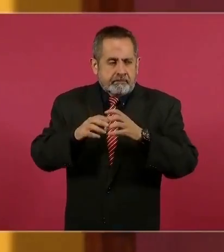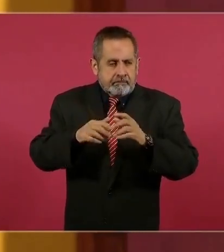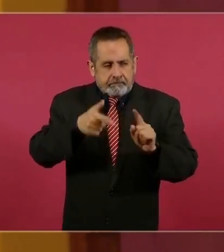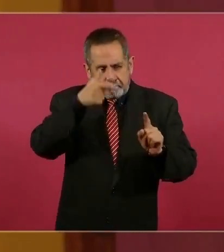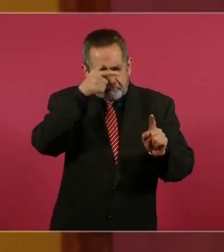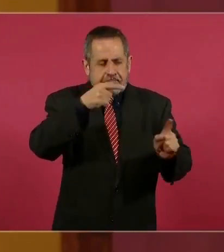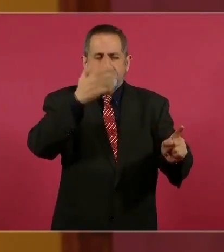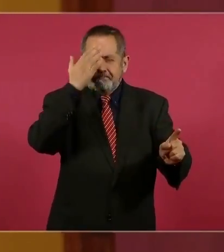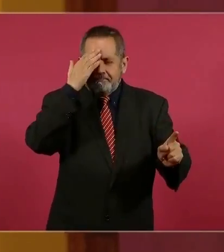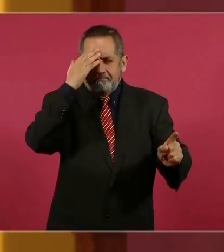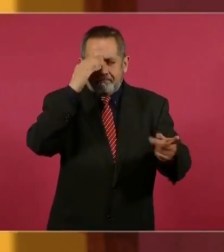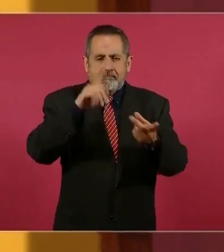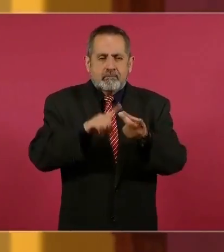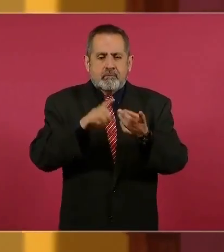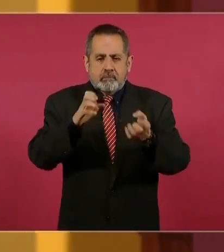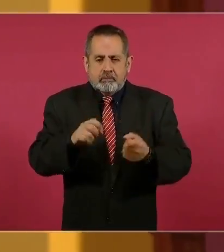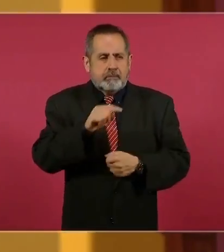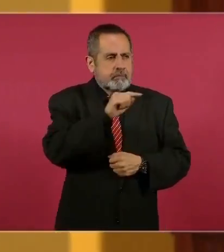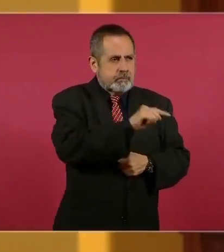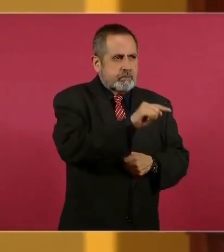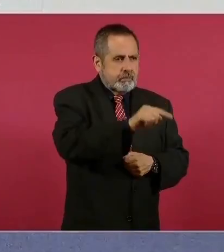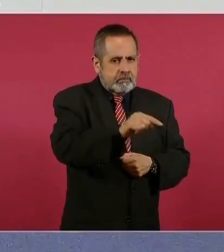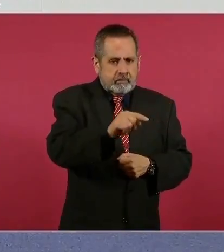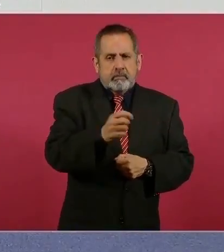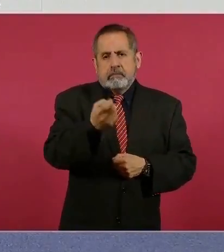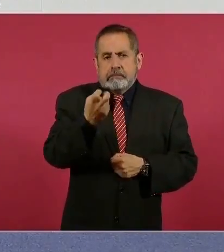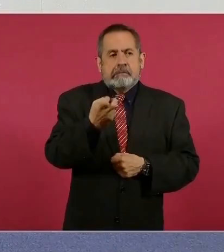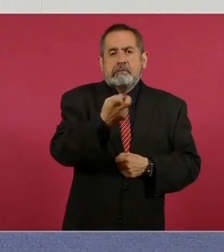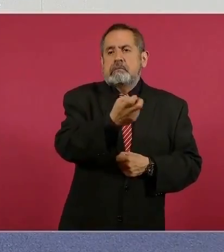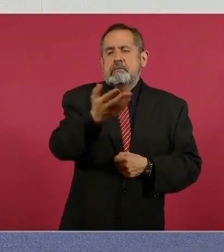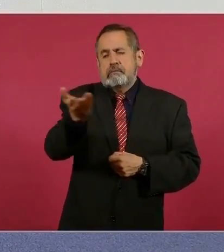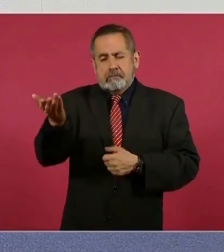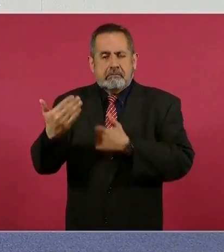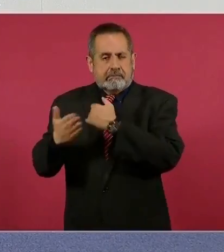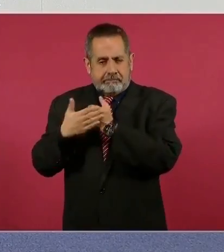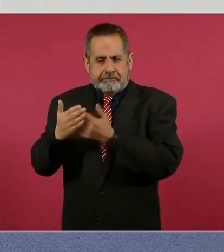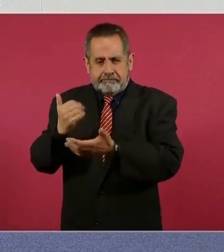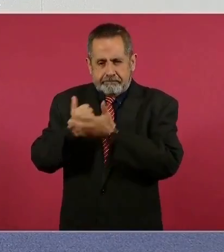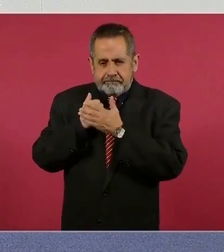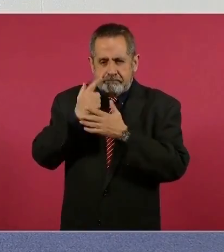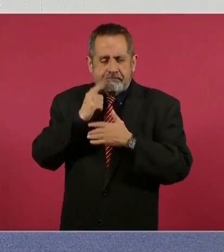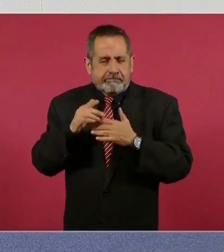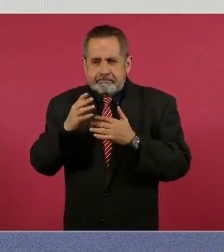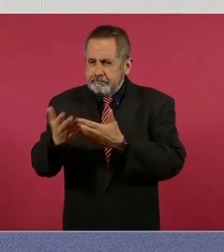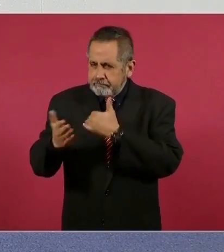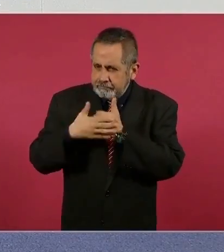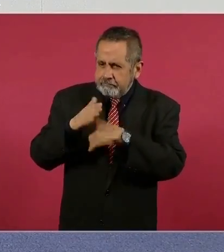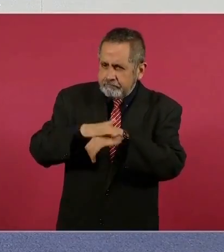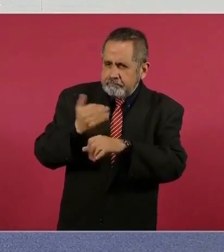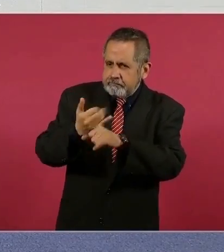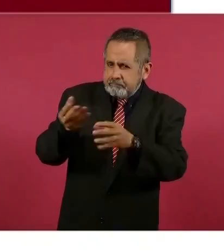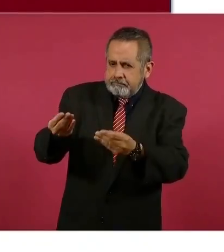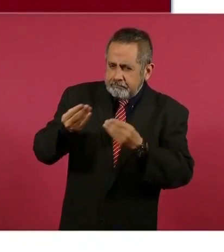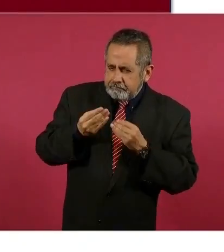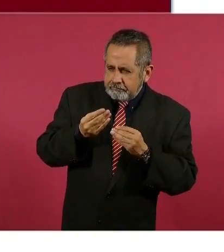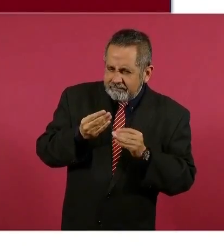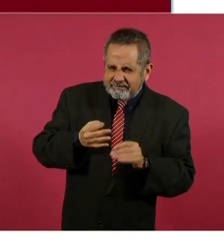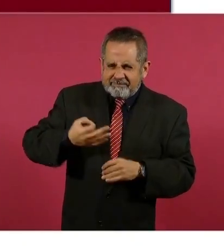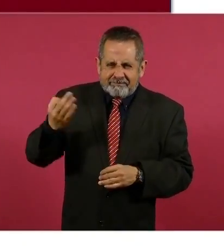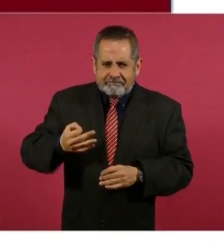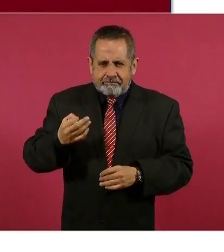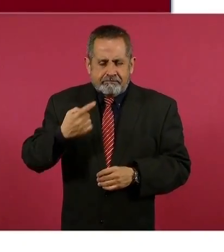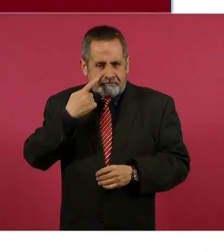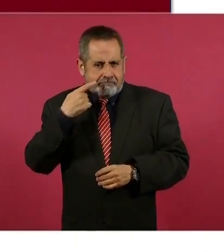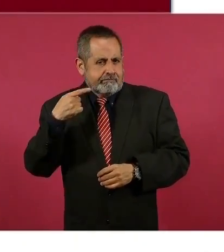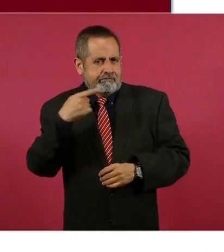ubicadas. Aquí empezamos a pedir el apoyo de la ciudadanía para poder contar con mayor información que nos permita